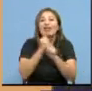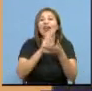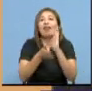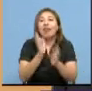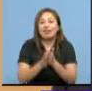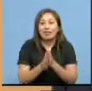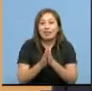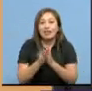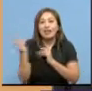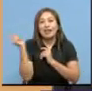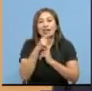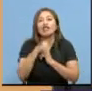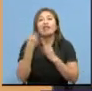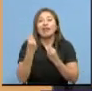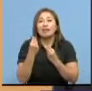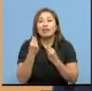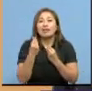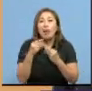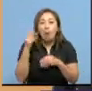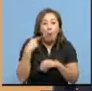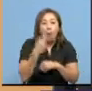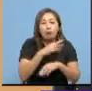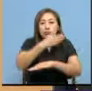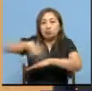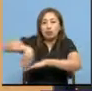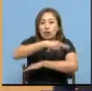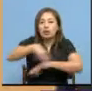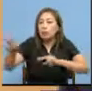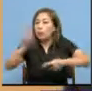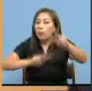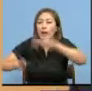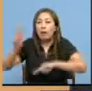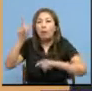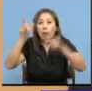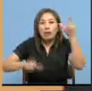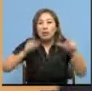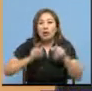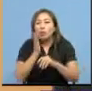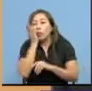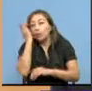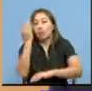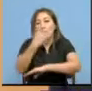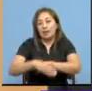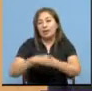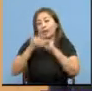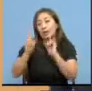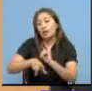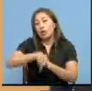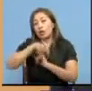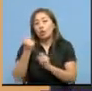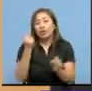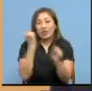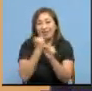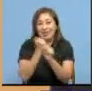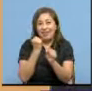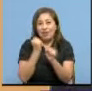nosotros lo que hacemos es recorrer las calles en busca de personas que duermen en la calle además de otras actividades que se han ido sumando